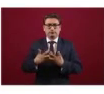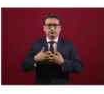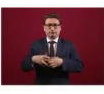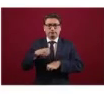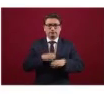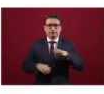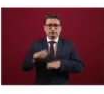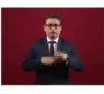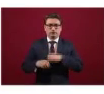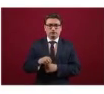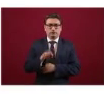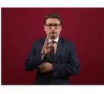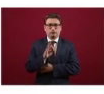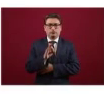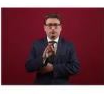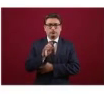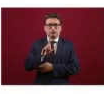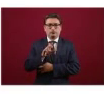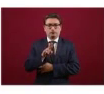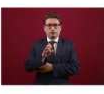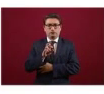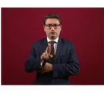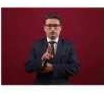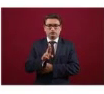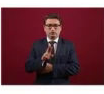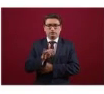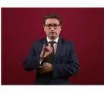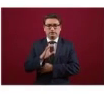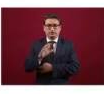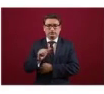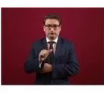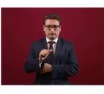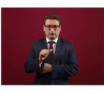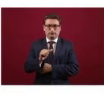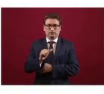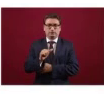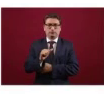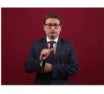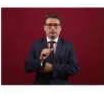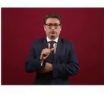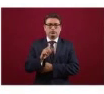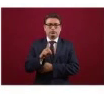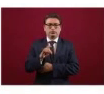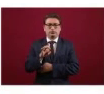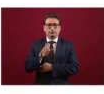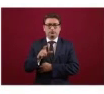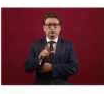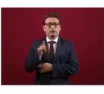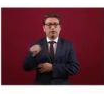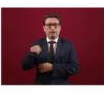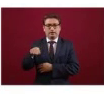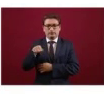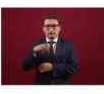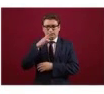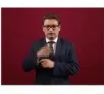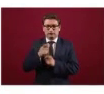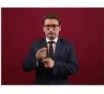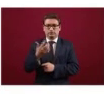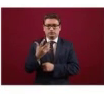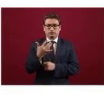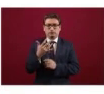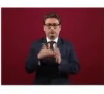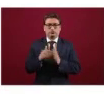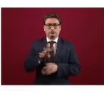compañía ICA Fluor Daniels, con un monto de ingeniería de detalle de